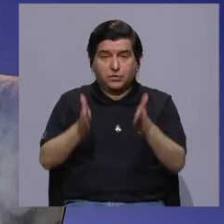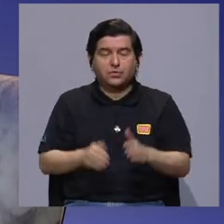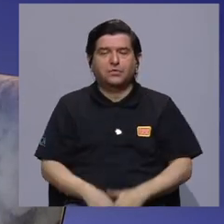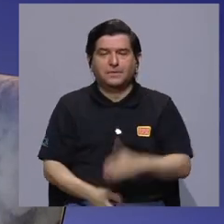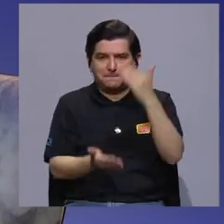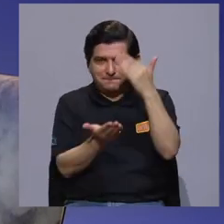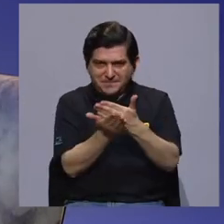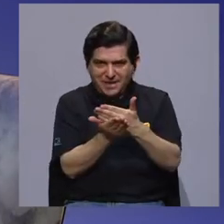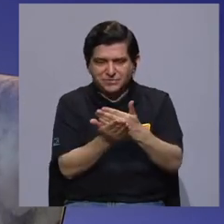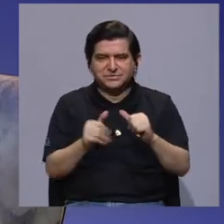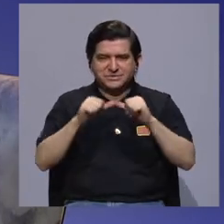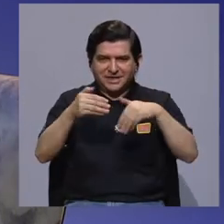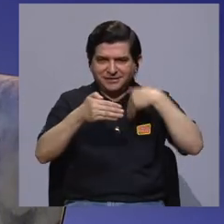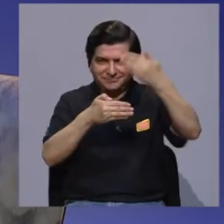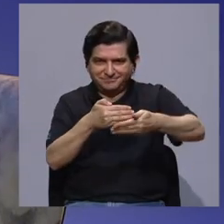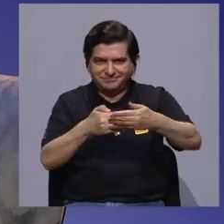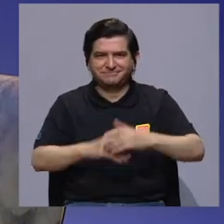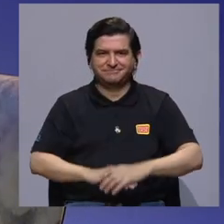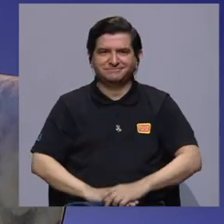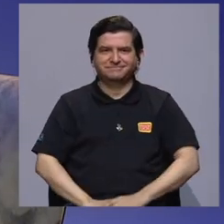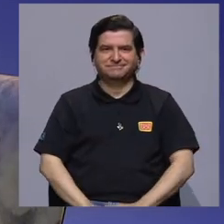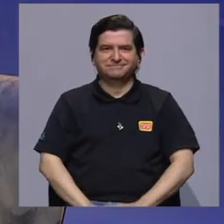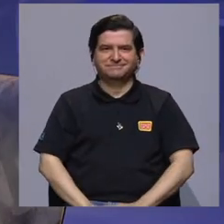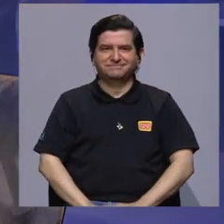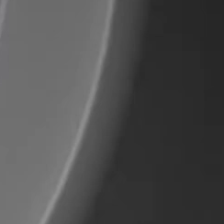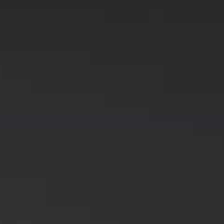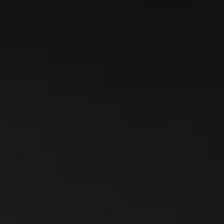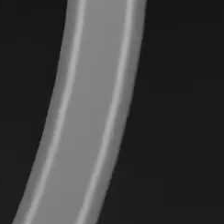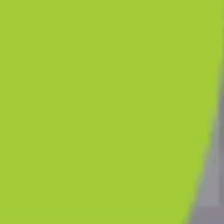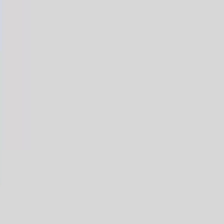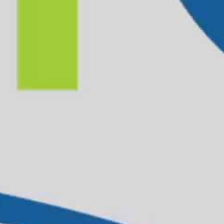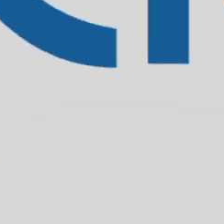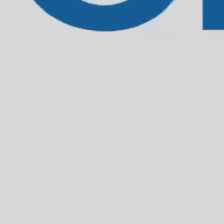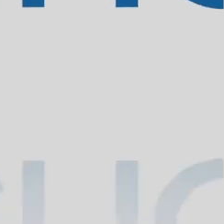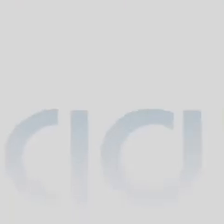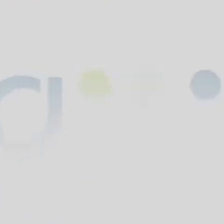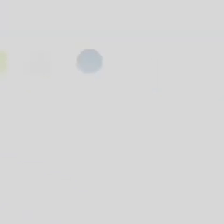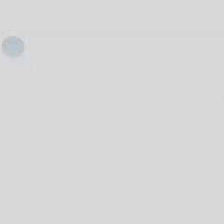cualquier estudiante. Hacemos una pausa y ya regresamos.